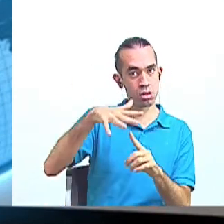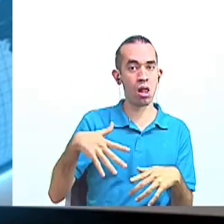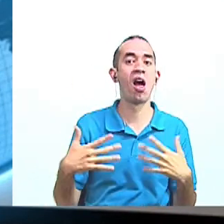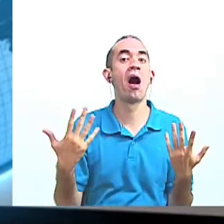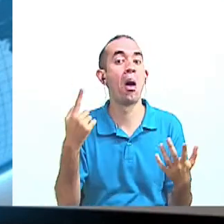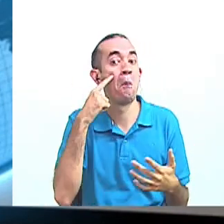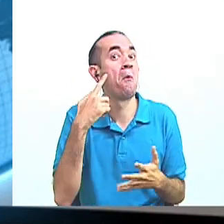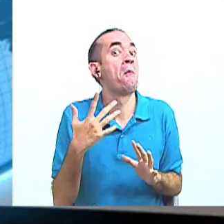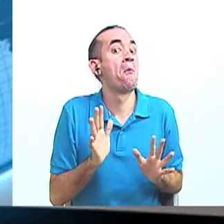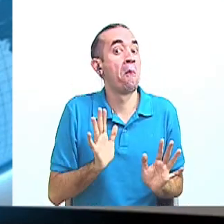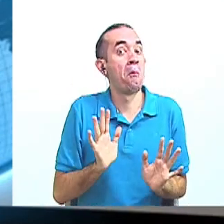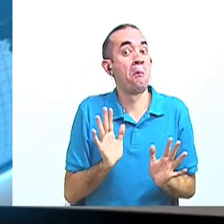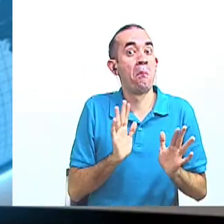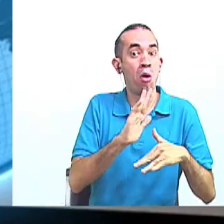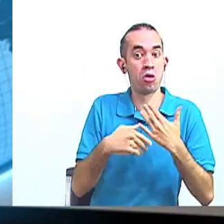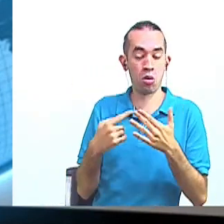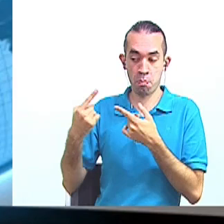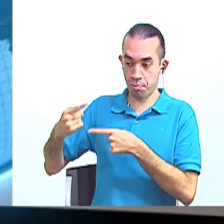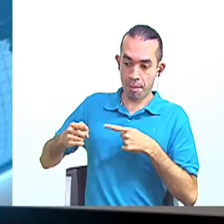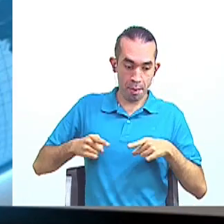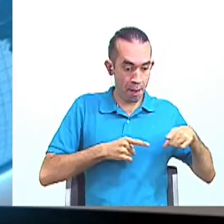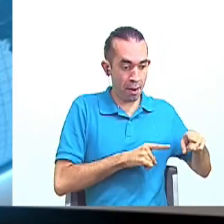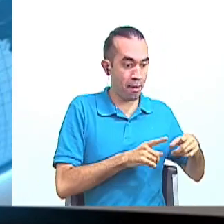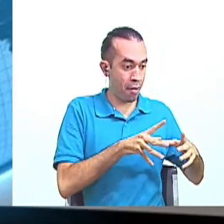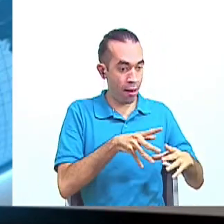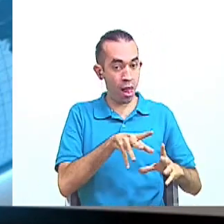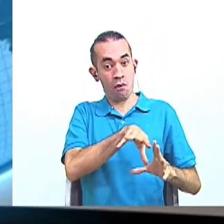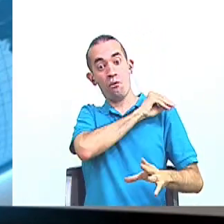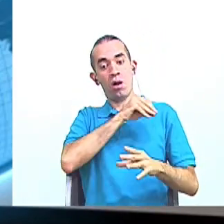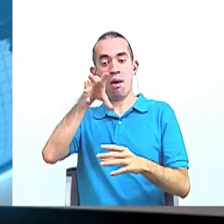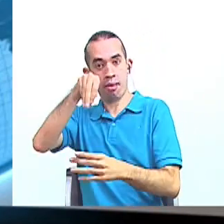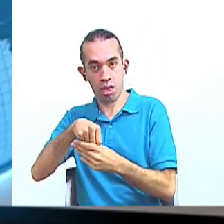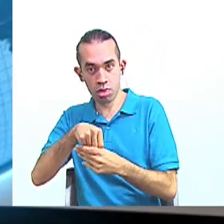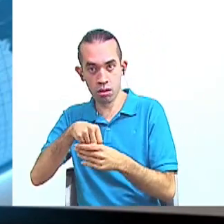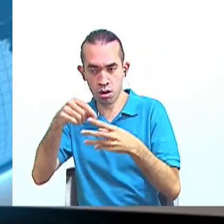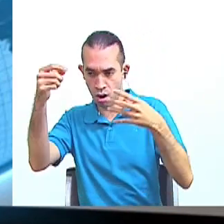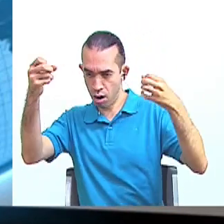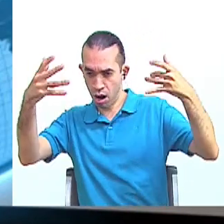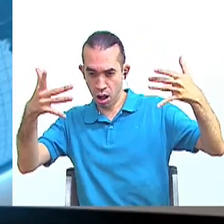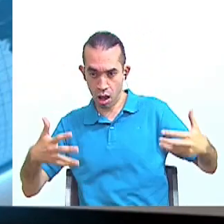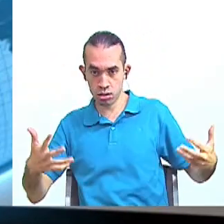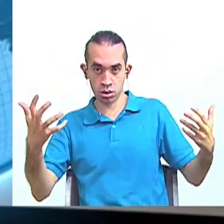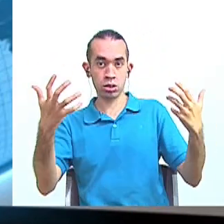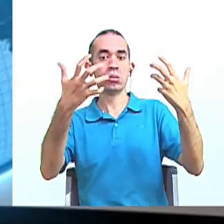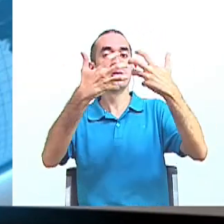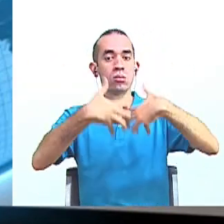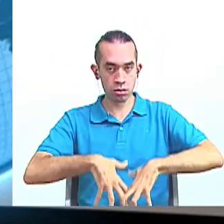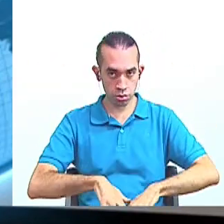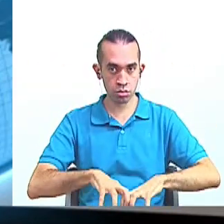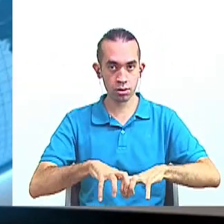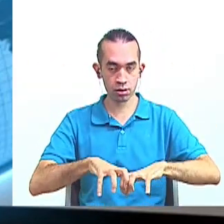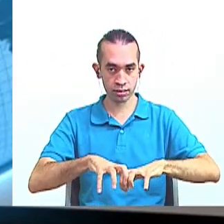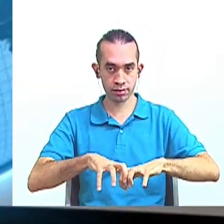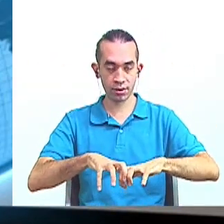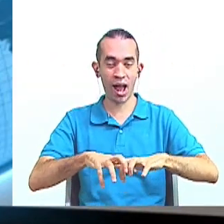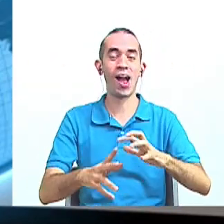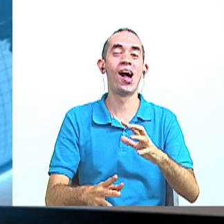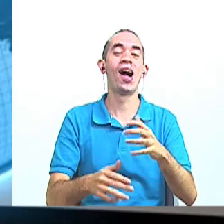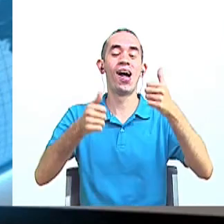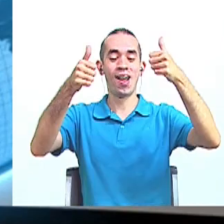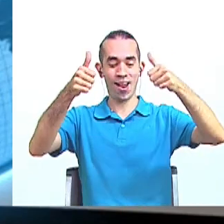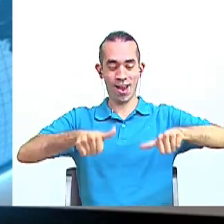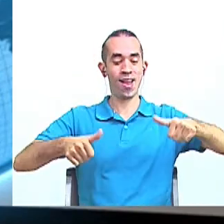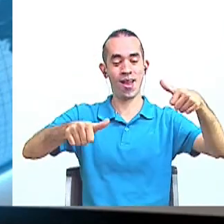sí, todos los elementos, factores externos e internos se confabulaban para que en Costa Rica se diera un